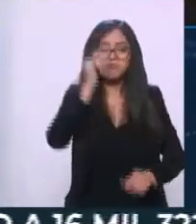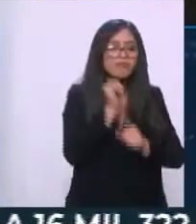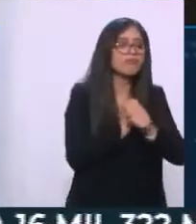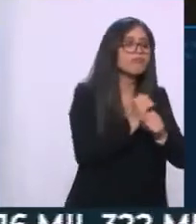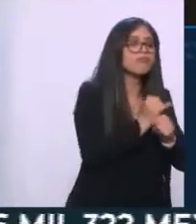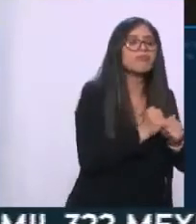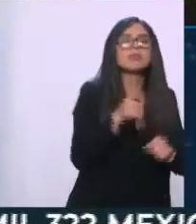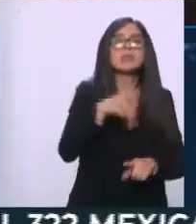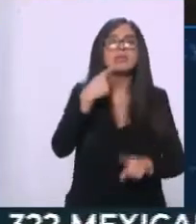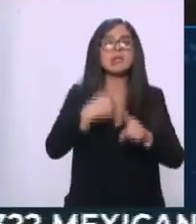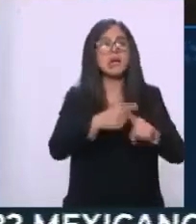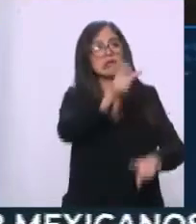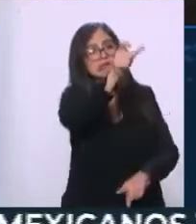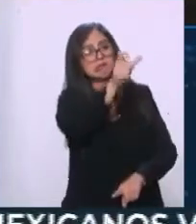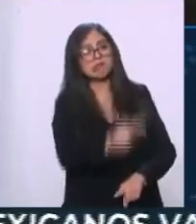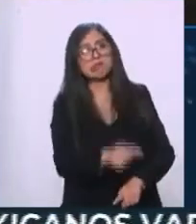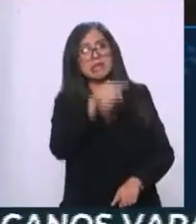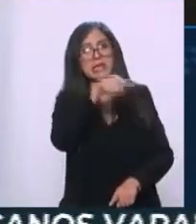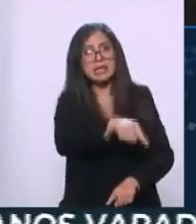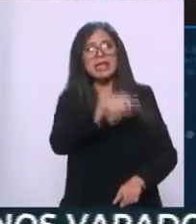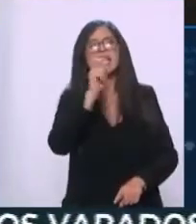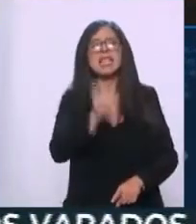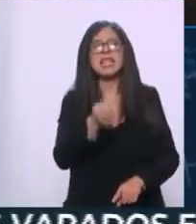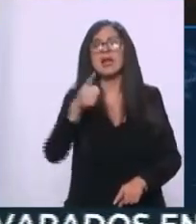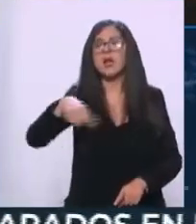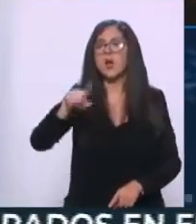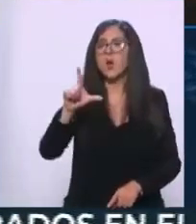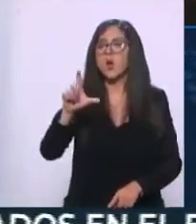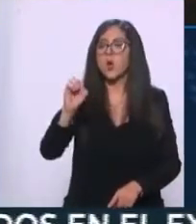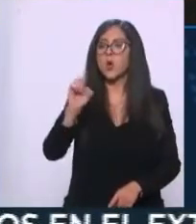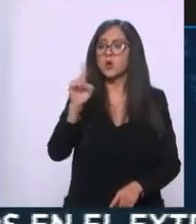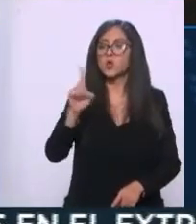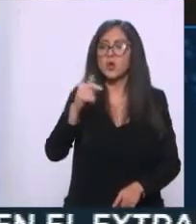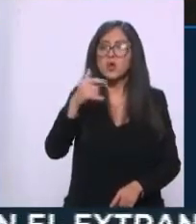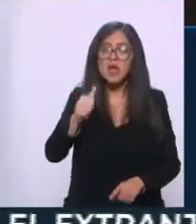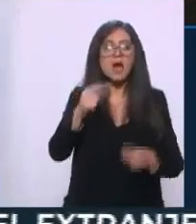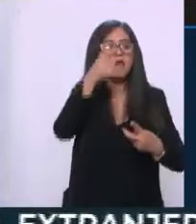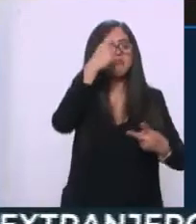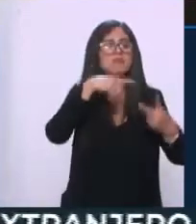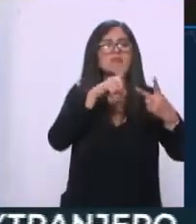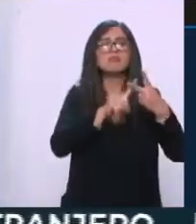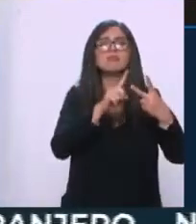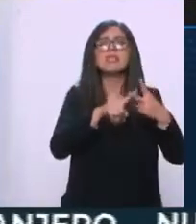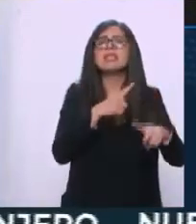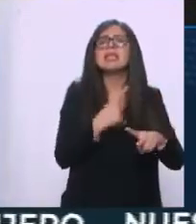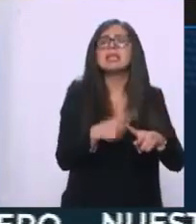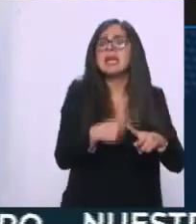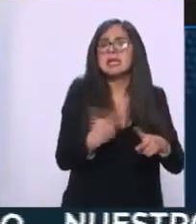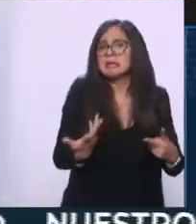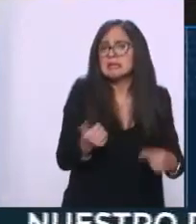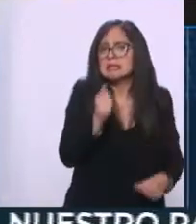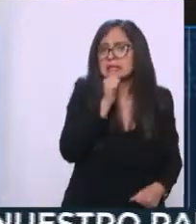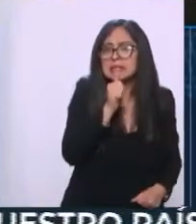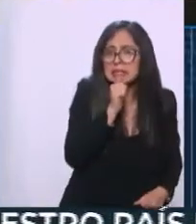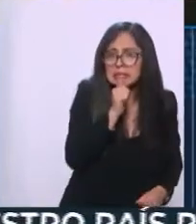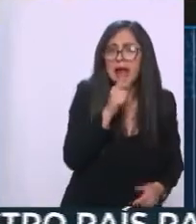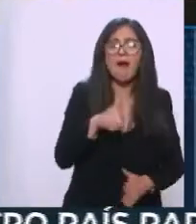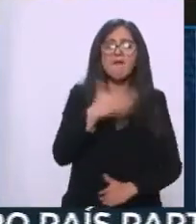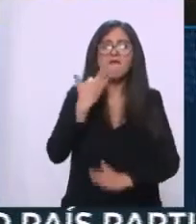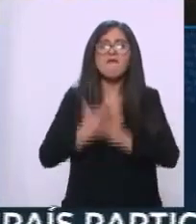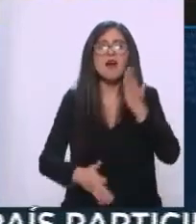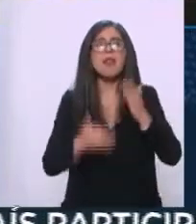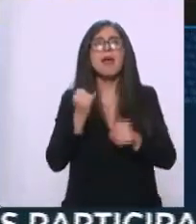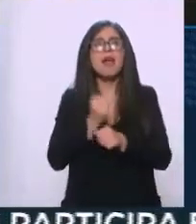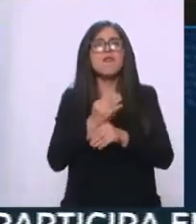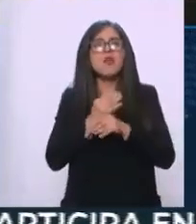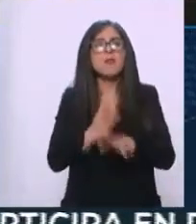es la figura sobre la que va a estar Lozoya. Después de eso, todavía tampoco tenemos información de cuál es el estado